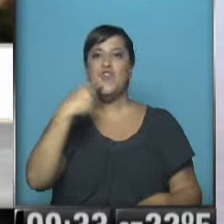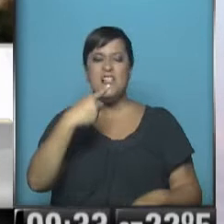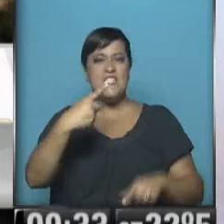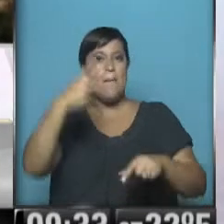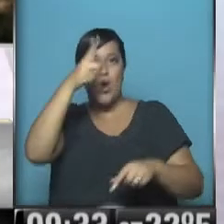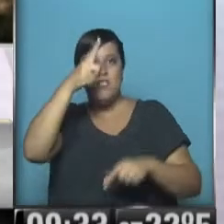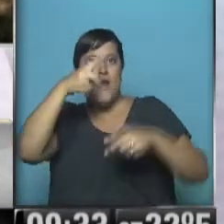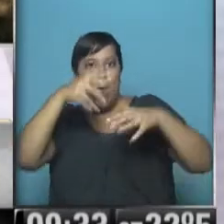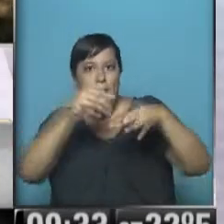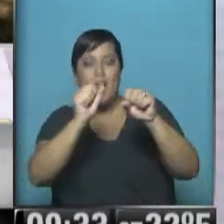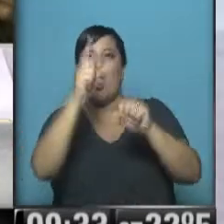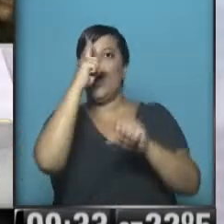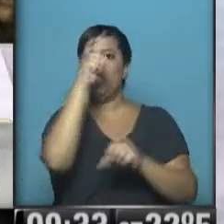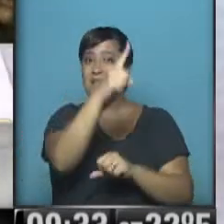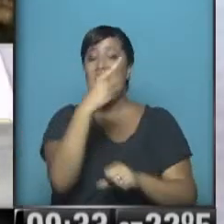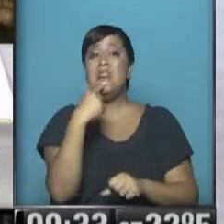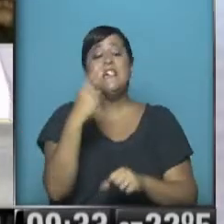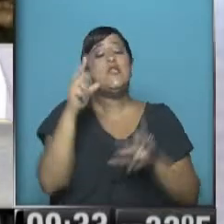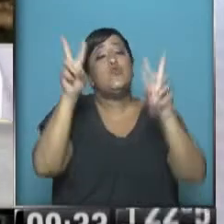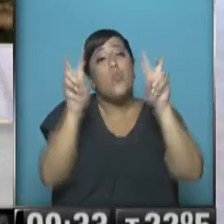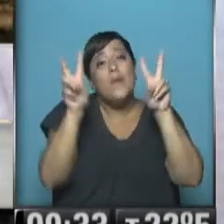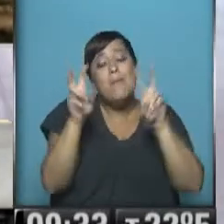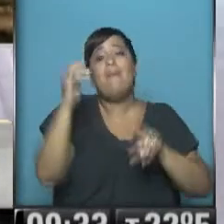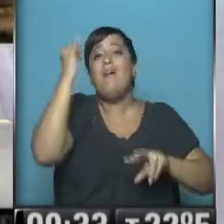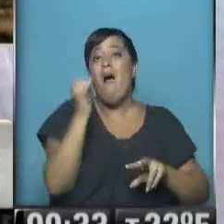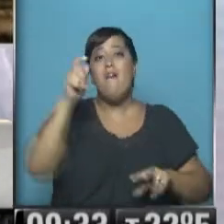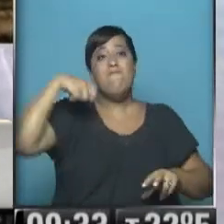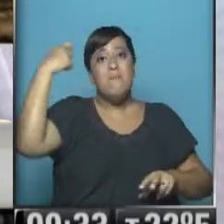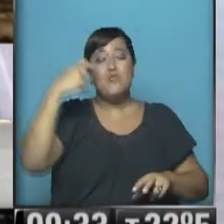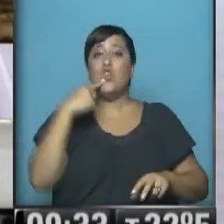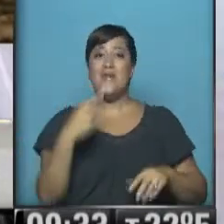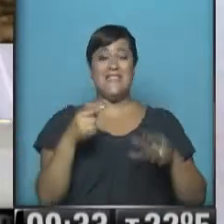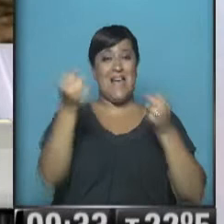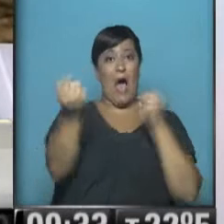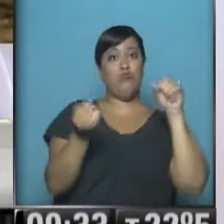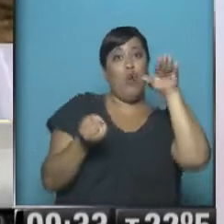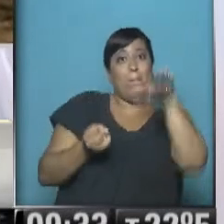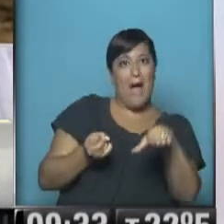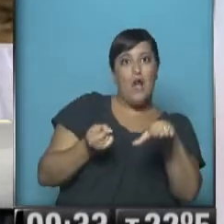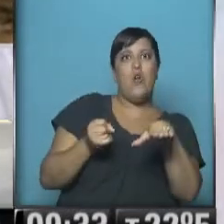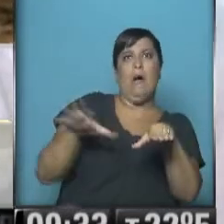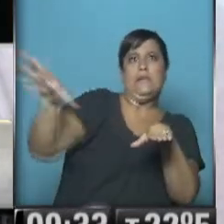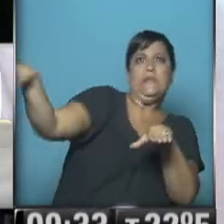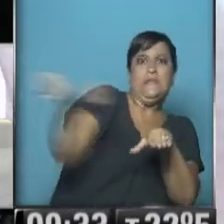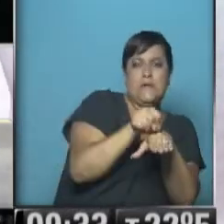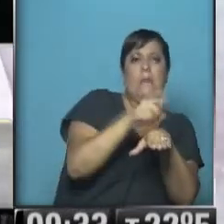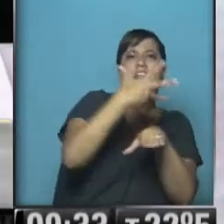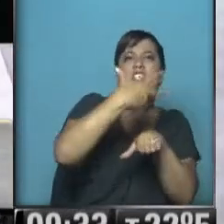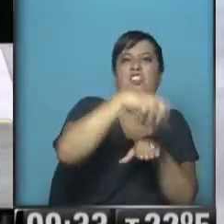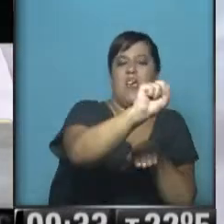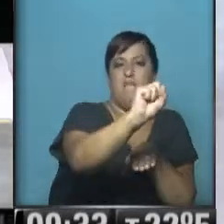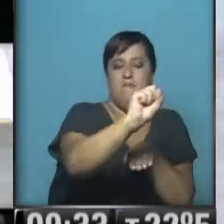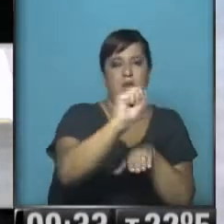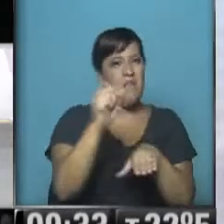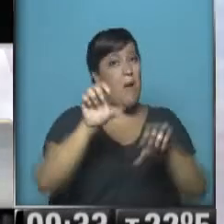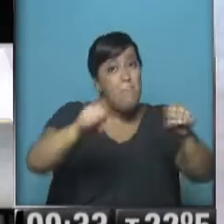donde la encontraron en el hospital. Supuestamente hay una filmación donde se ve que para un auto y la meten a la fuerza Paula, se la llevan en un auto, así que no fue